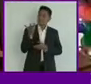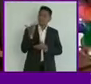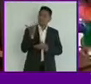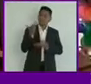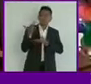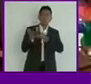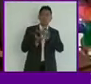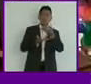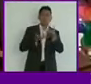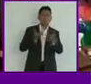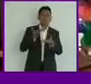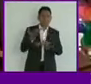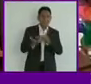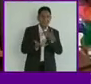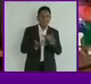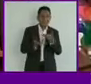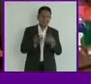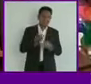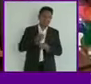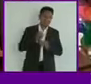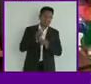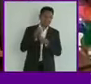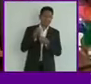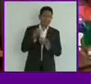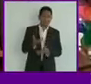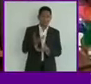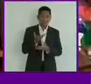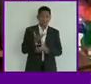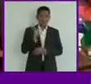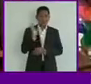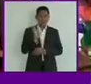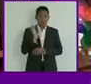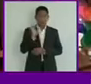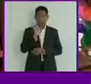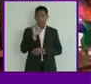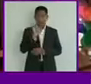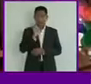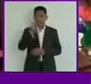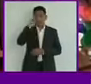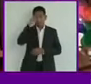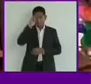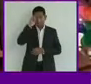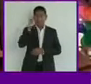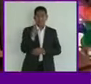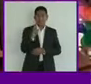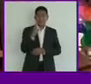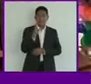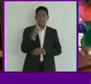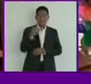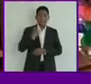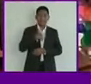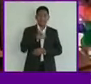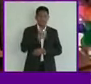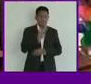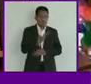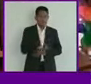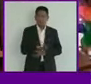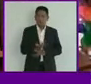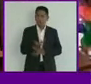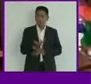particular. Miren, parece muy sencillo pararse ante adolescentes, ante las personas que ustedes representan el día de hoy,